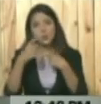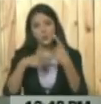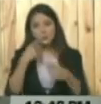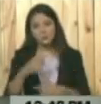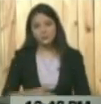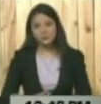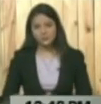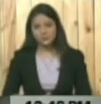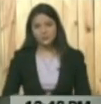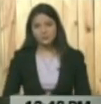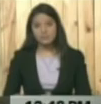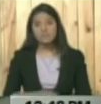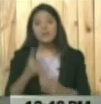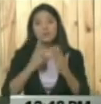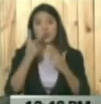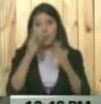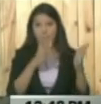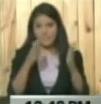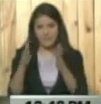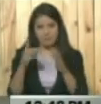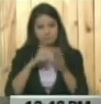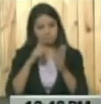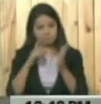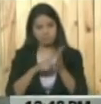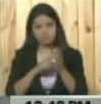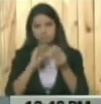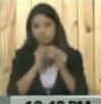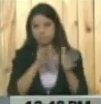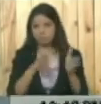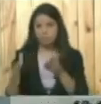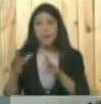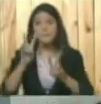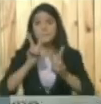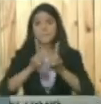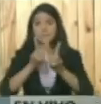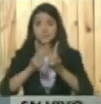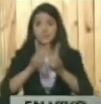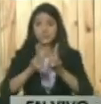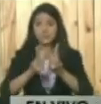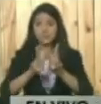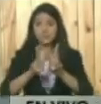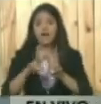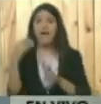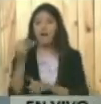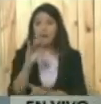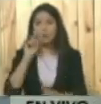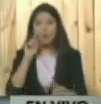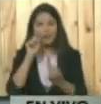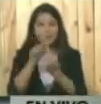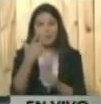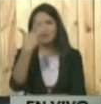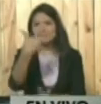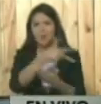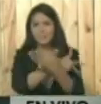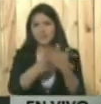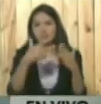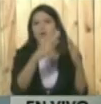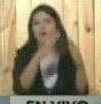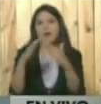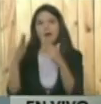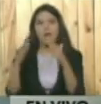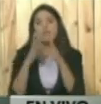Tricolor. Y es un plan complementario. Si la Gran Misión Vivienda Venezuela tiene una meta de 3 millones de viviendas